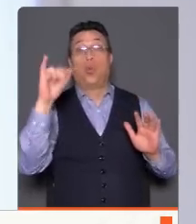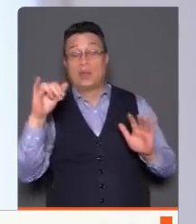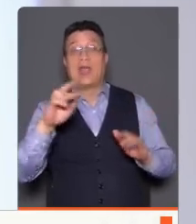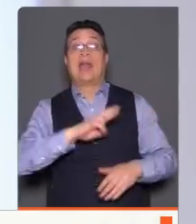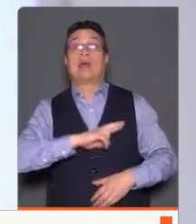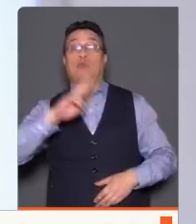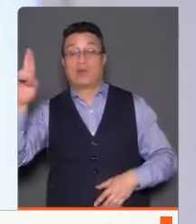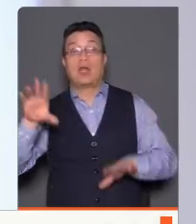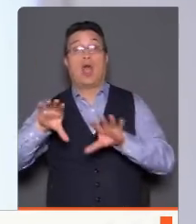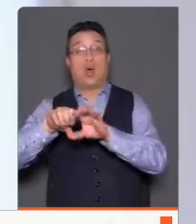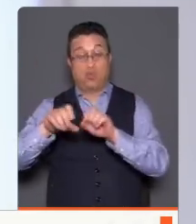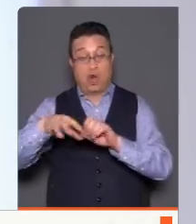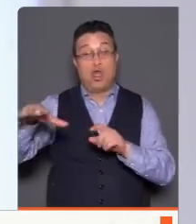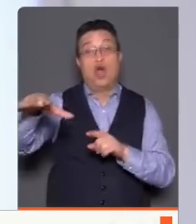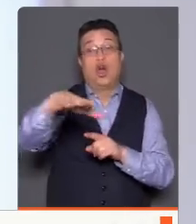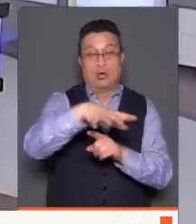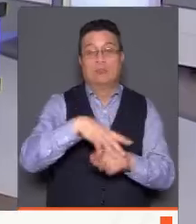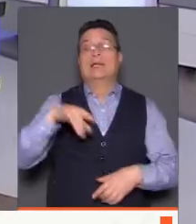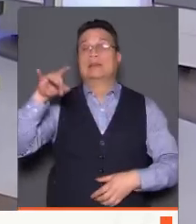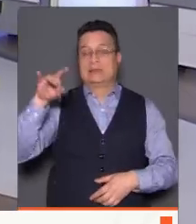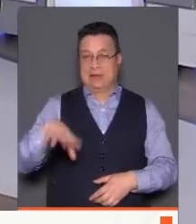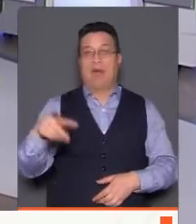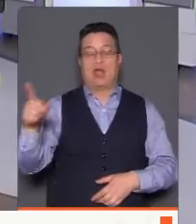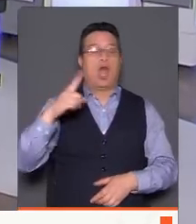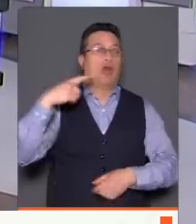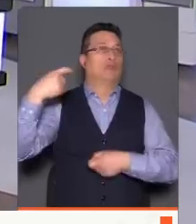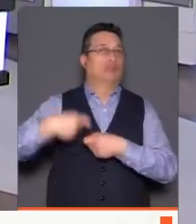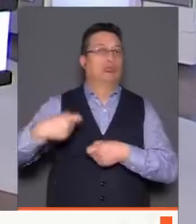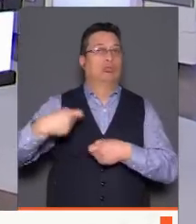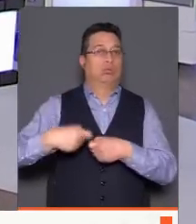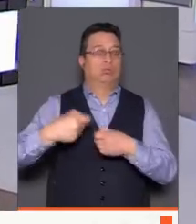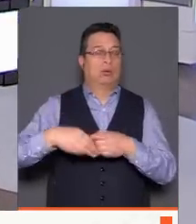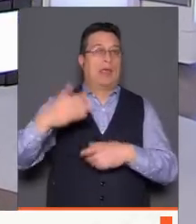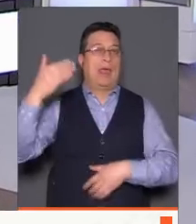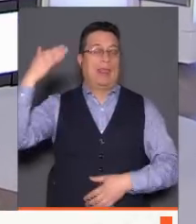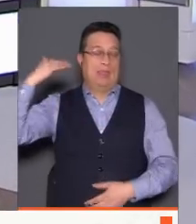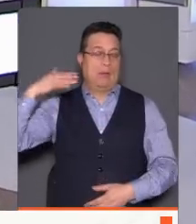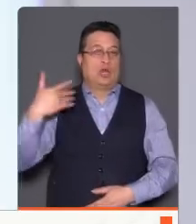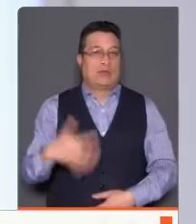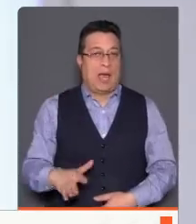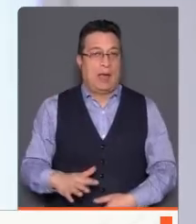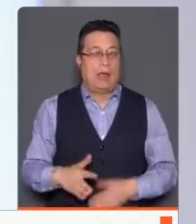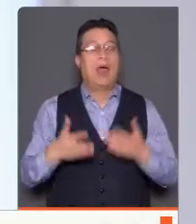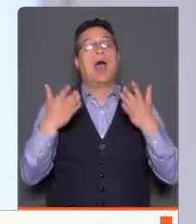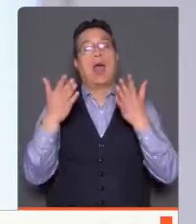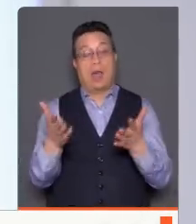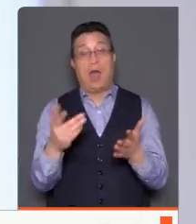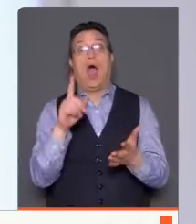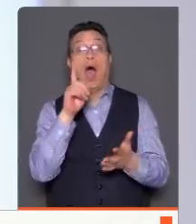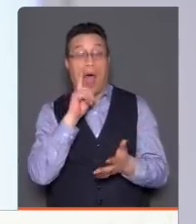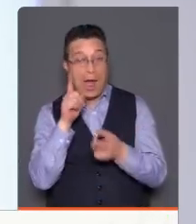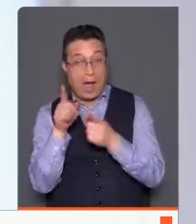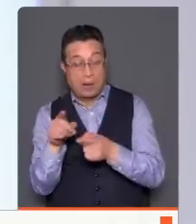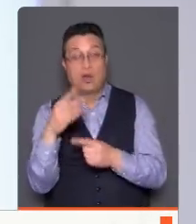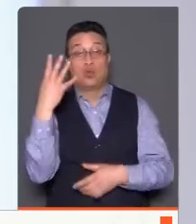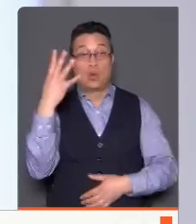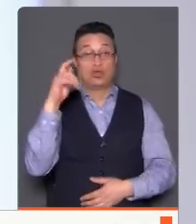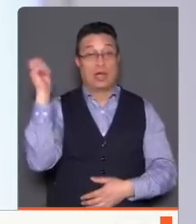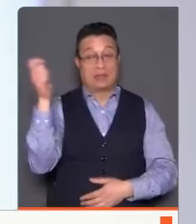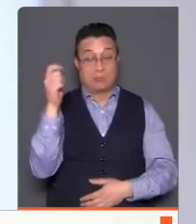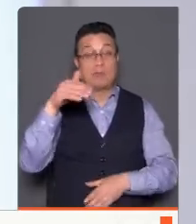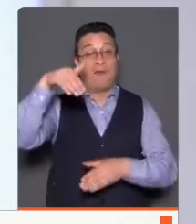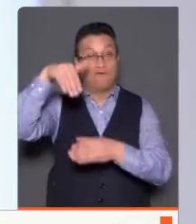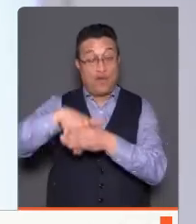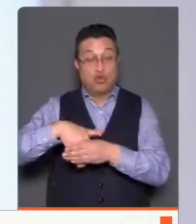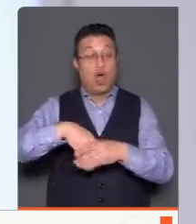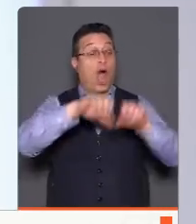estuvieran de acuerdo, y ya sabemos lo que han sostenido durante largo tiempo. Entonces, hay en el 4 de septiembre se vota